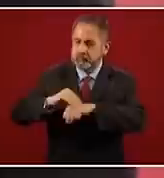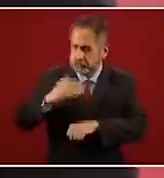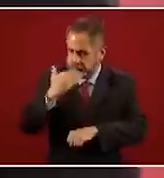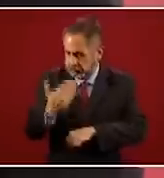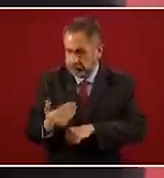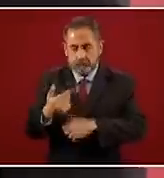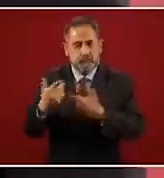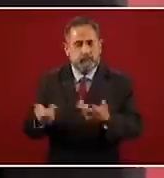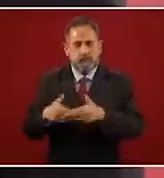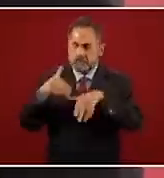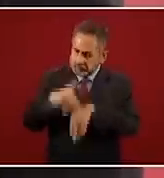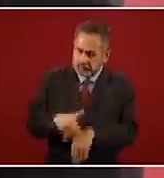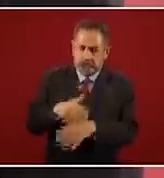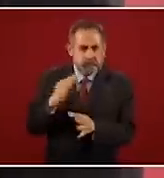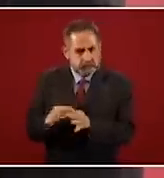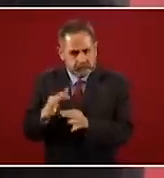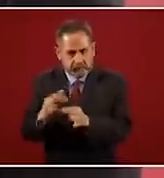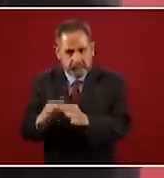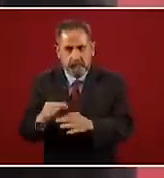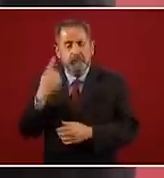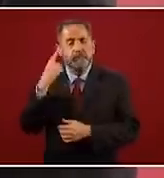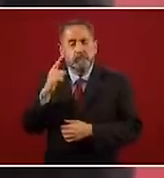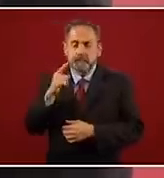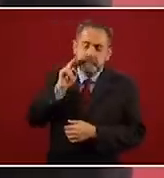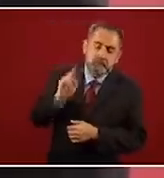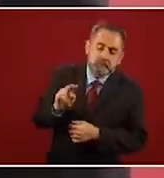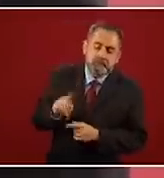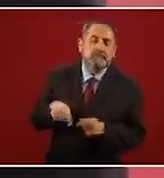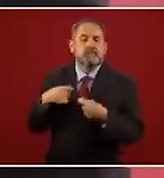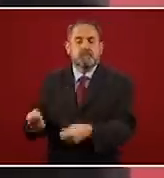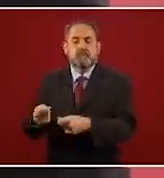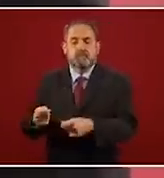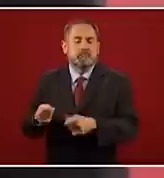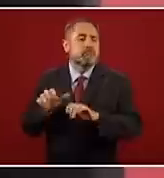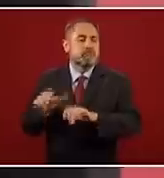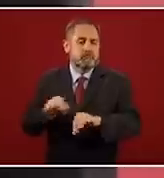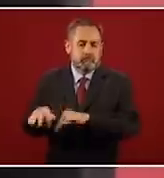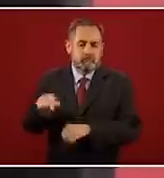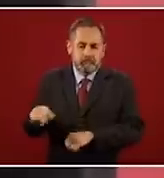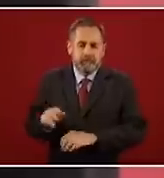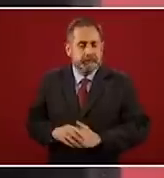bien, aplicarse, para que consigan ahí el trabajo.